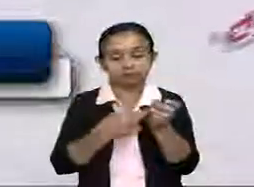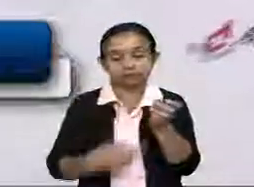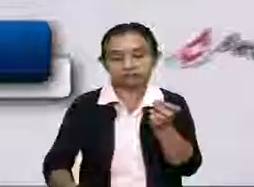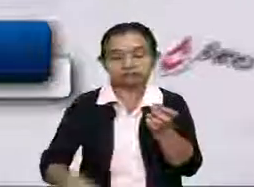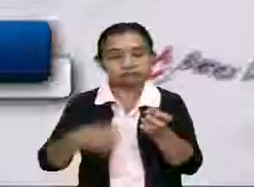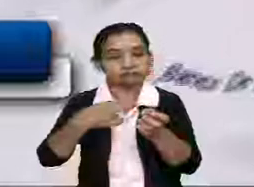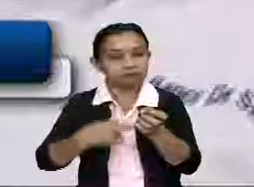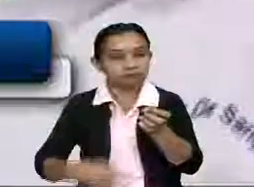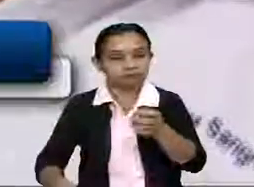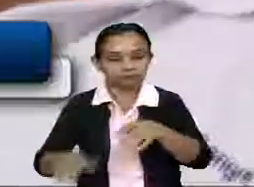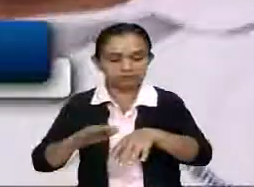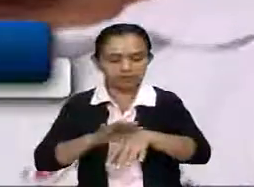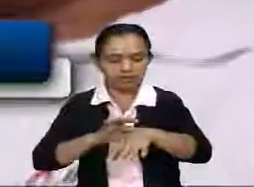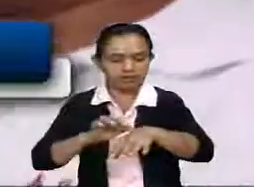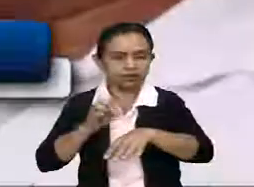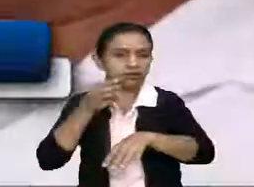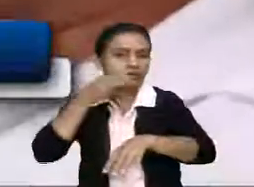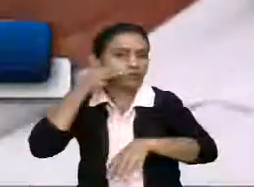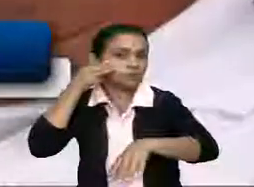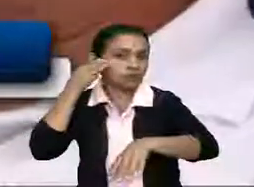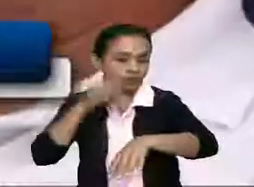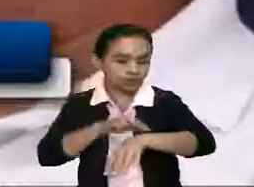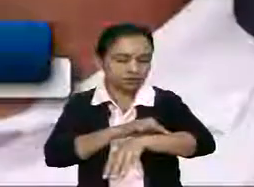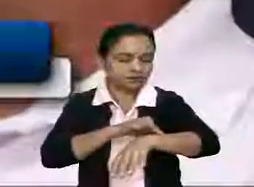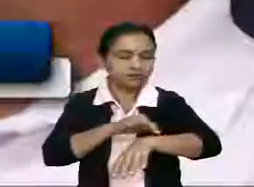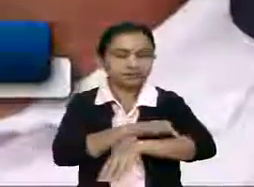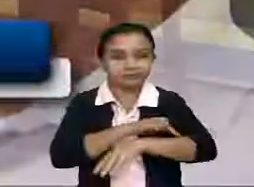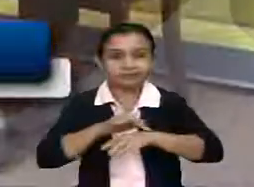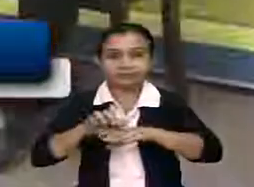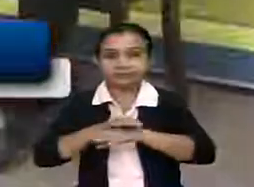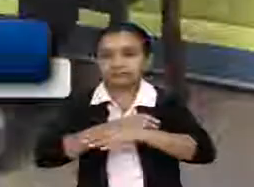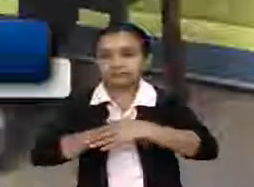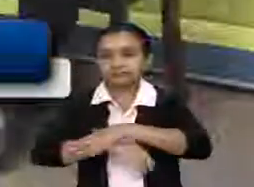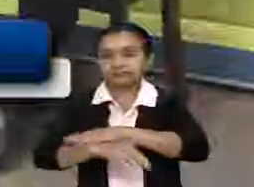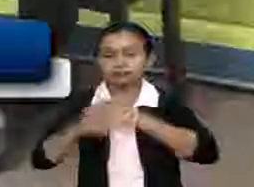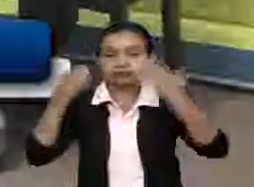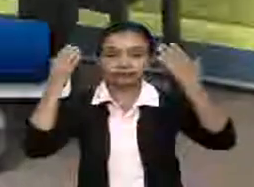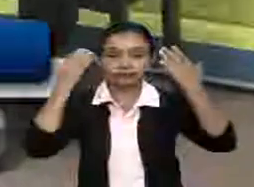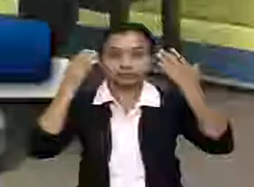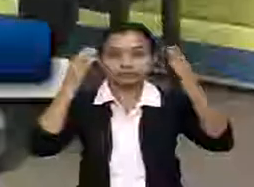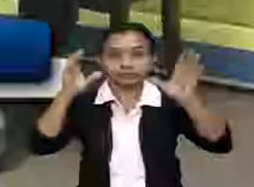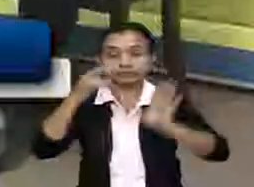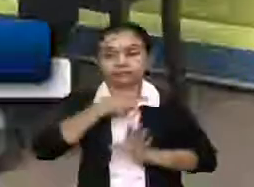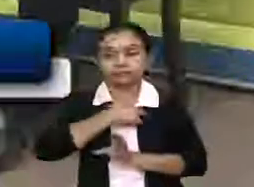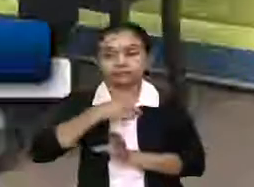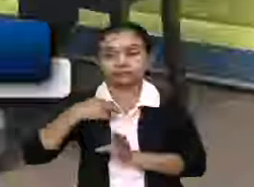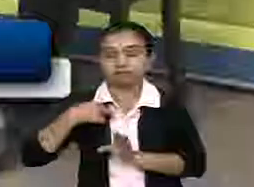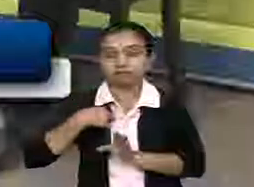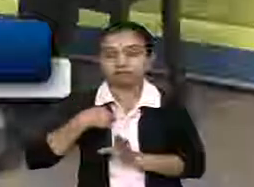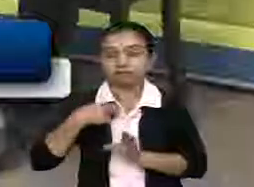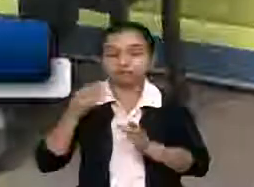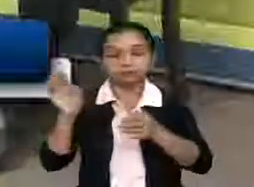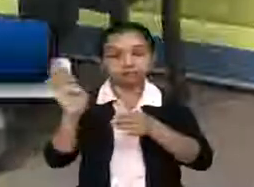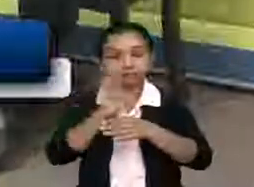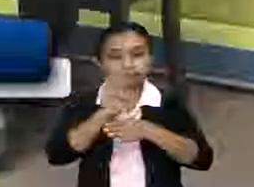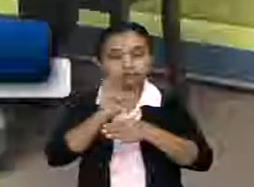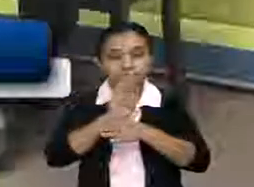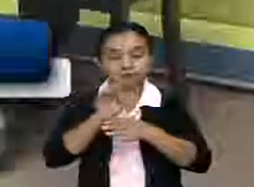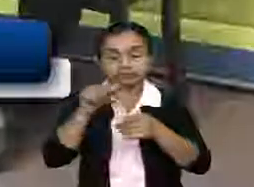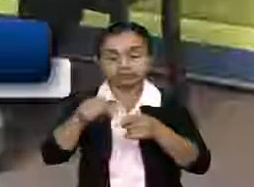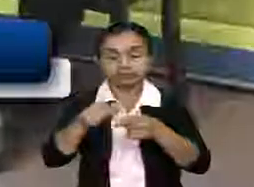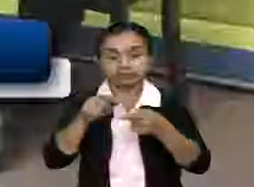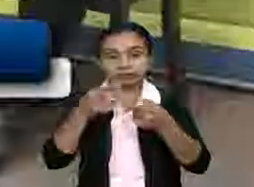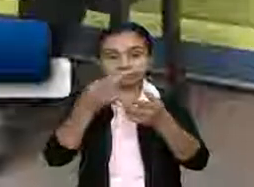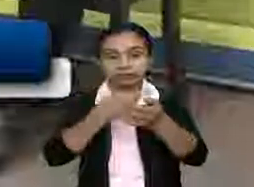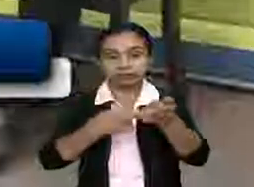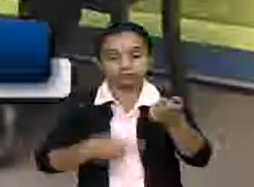morados en la piel etcétera entonces eso es un producto que se produce se produce a nivel del banco de sangre para y